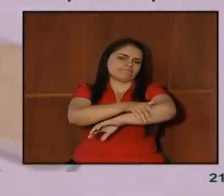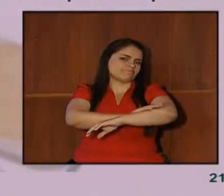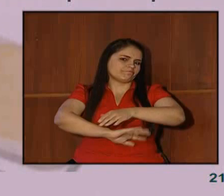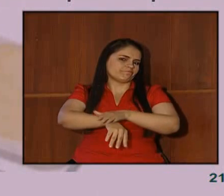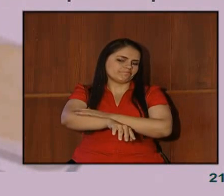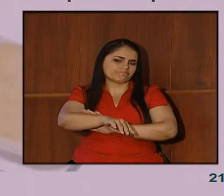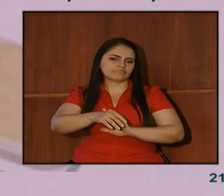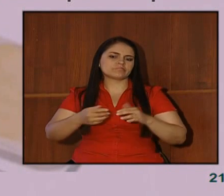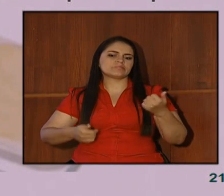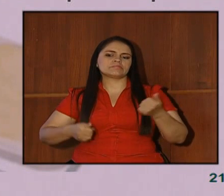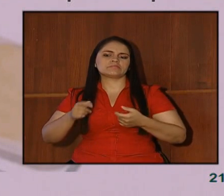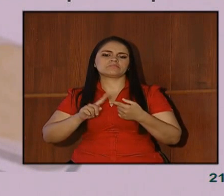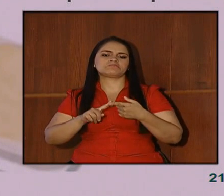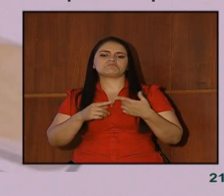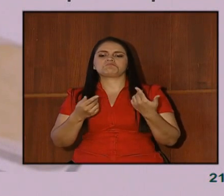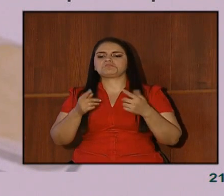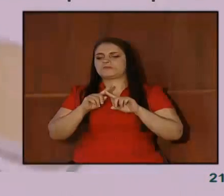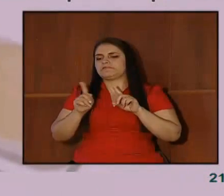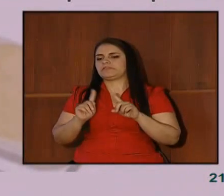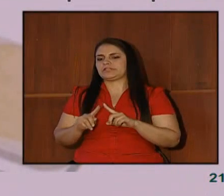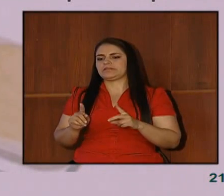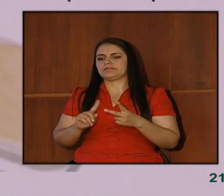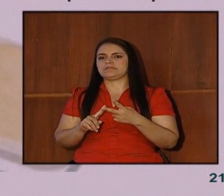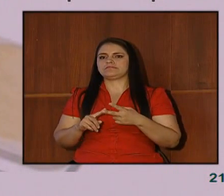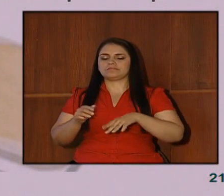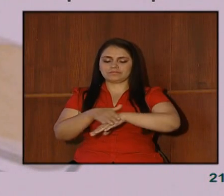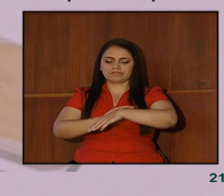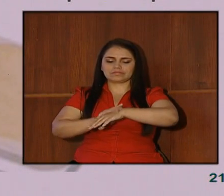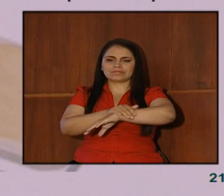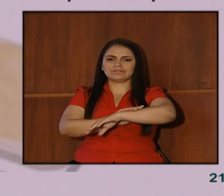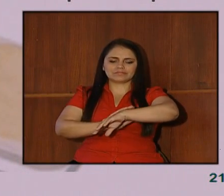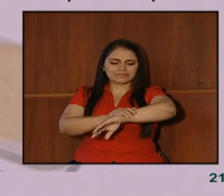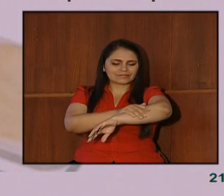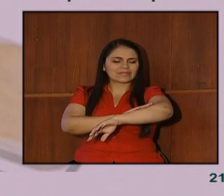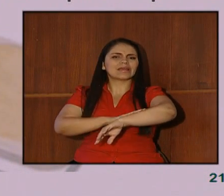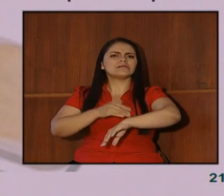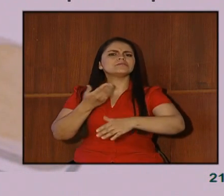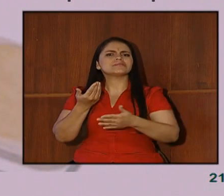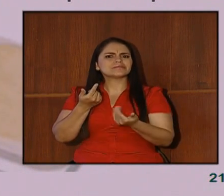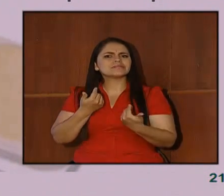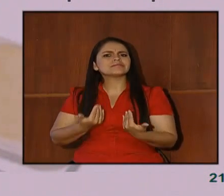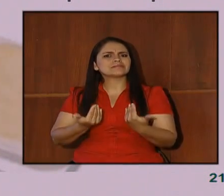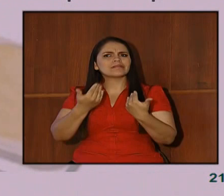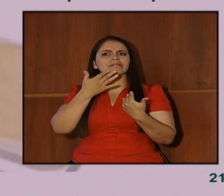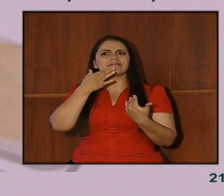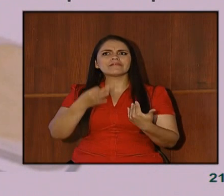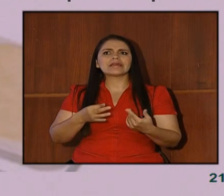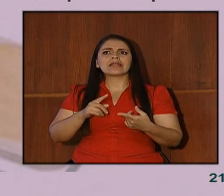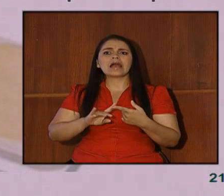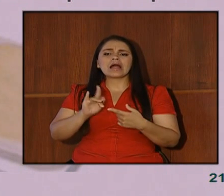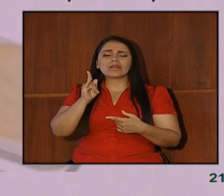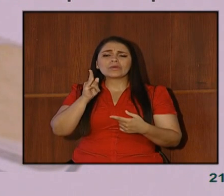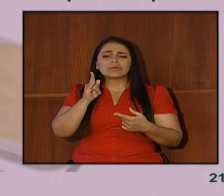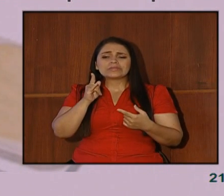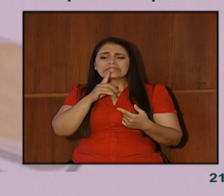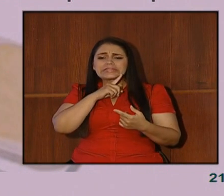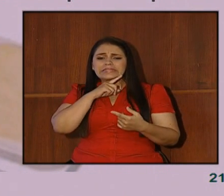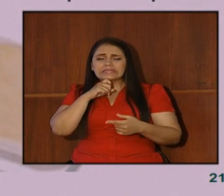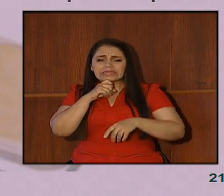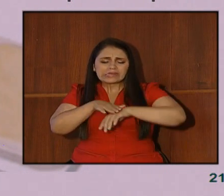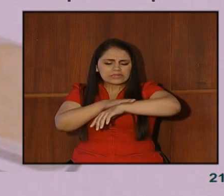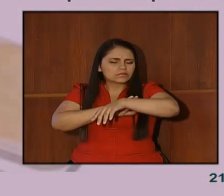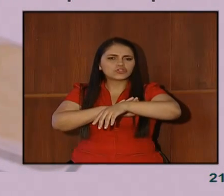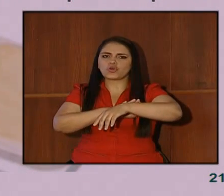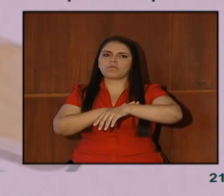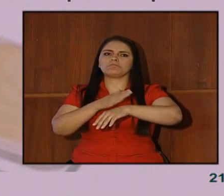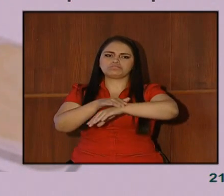a utilizar? Una crema que al usted untarla en la piel, si sienta que la piel no le quedó seca, pues que la piel sí le